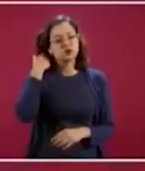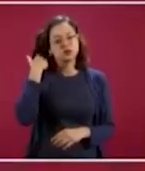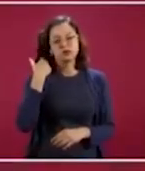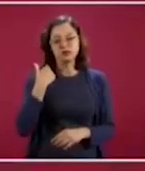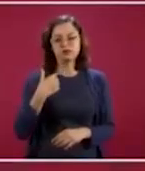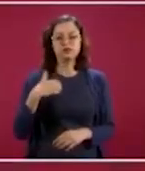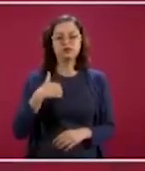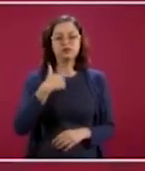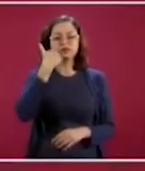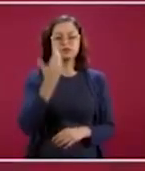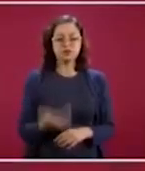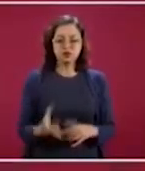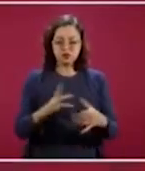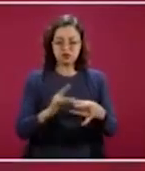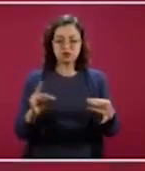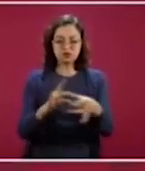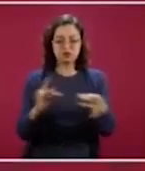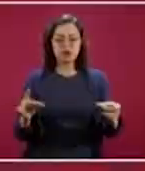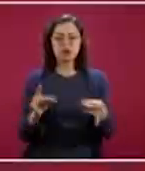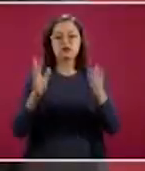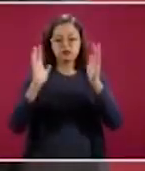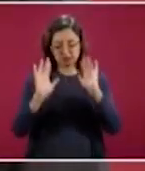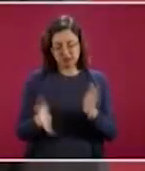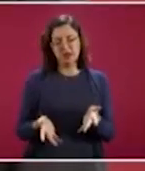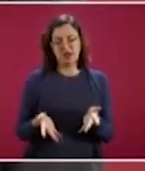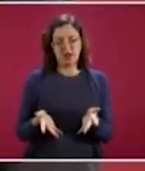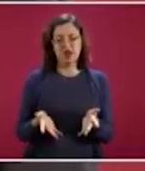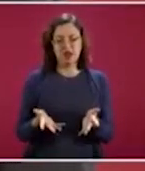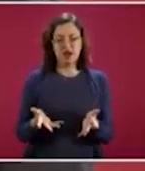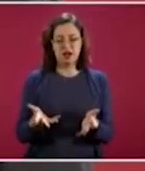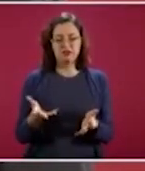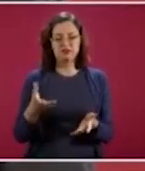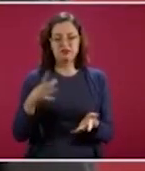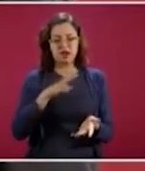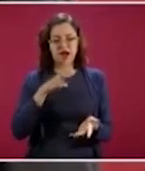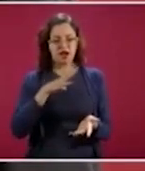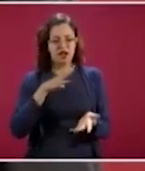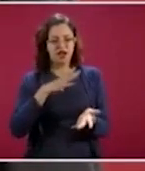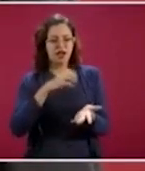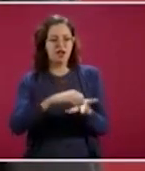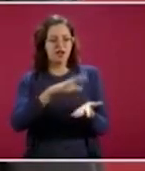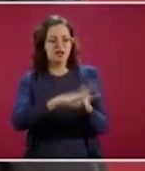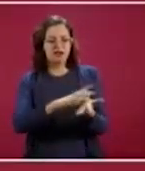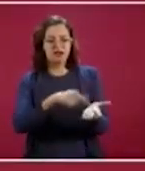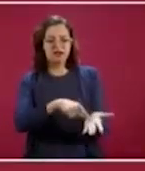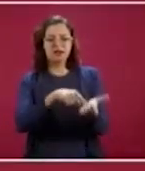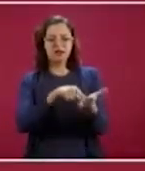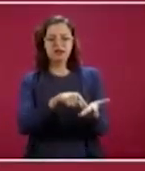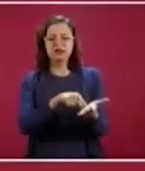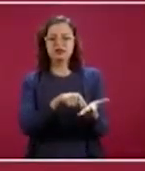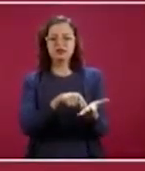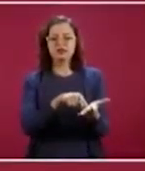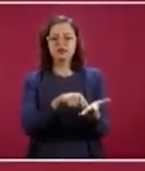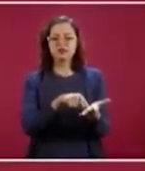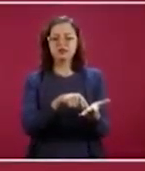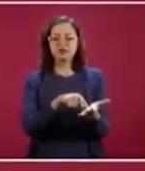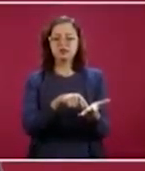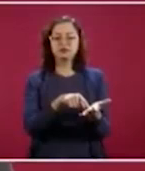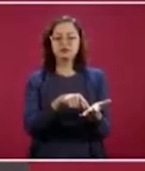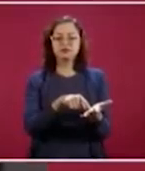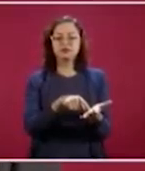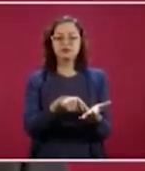tengo ya indicios de que ya la